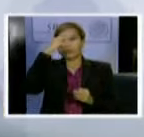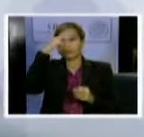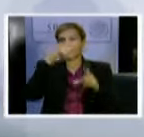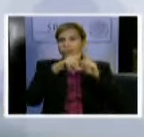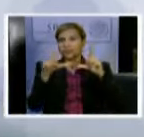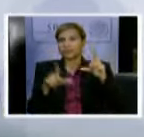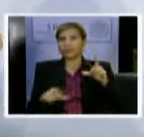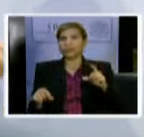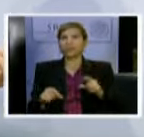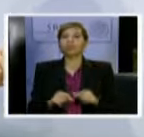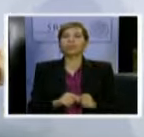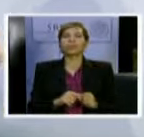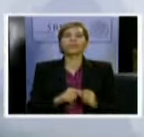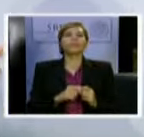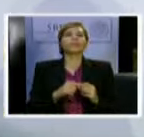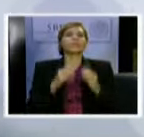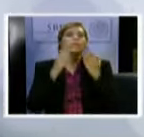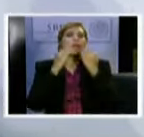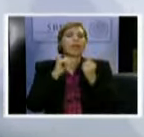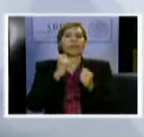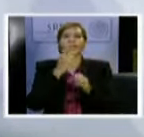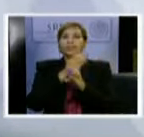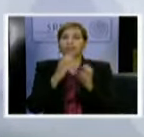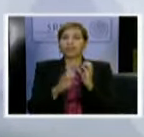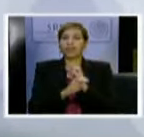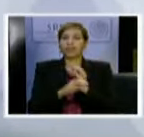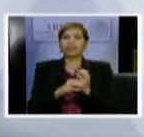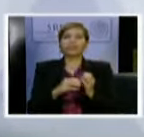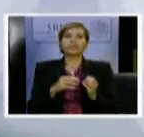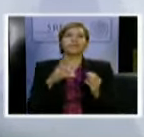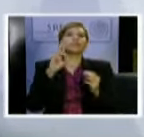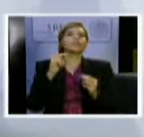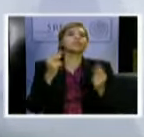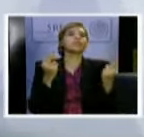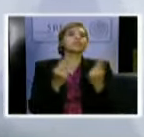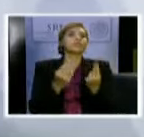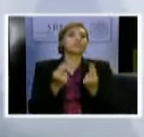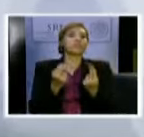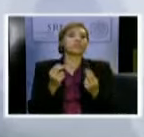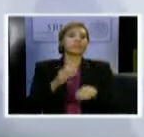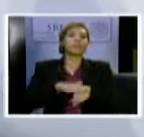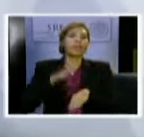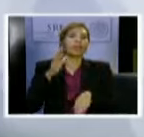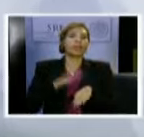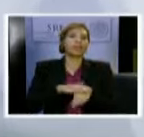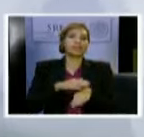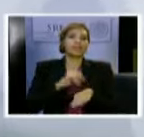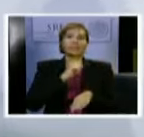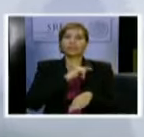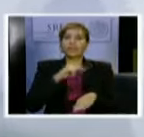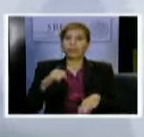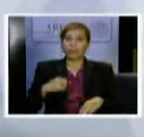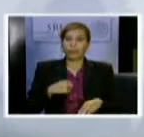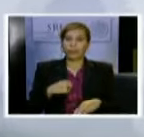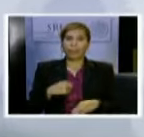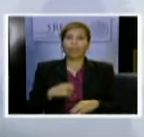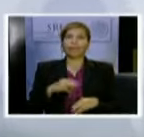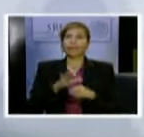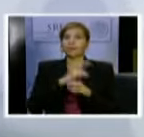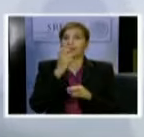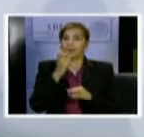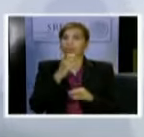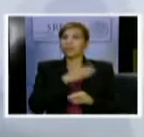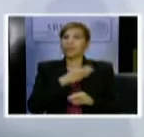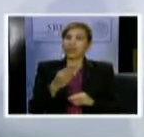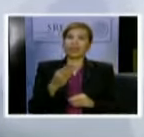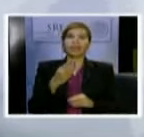mexicanos ya no están, por un lado, ya no necesitan tanto de nosotros, lo cual es